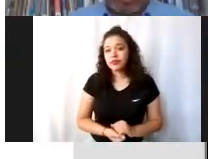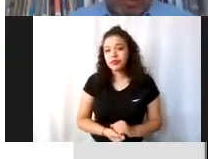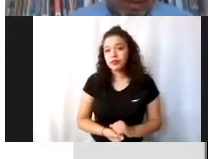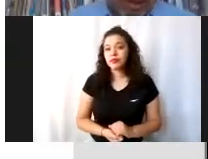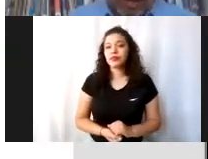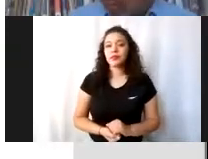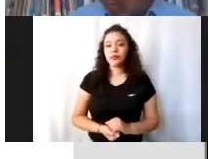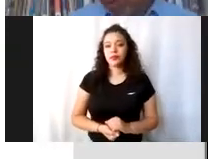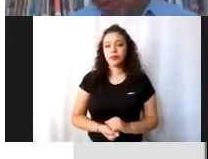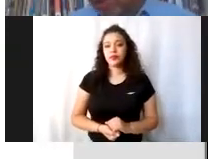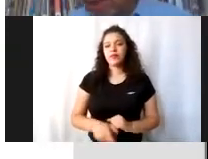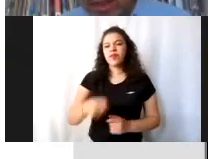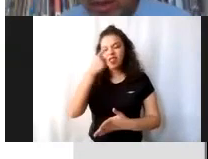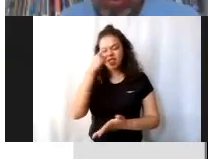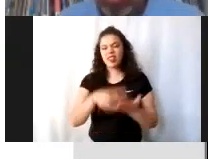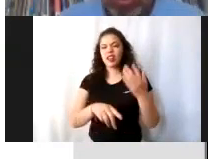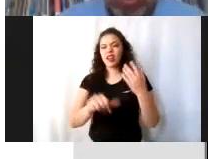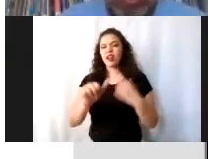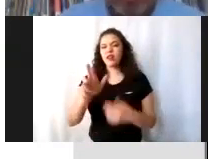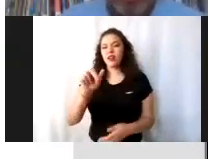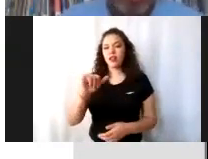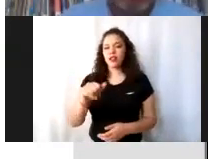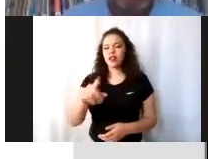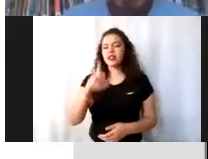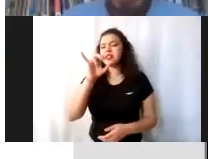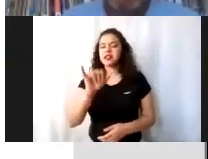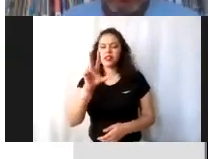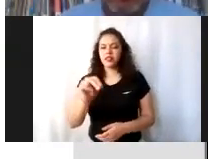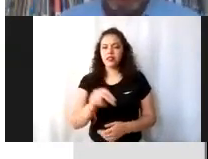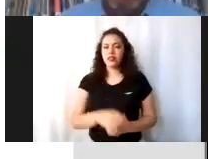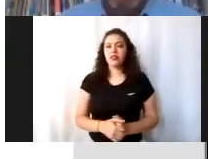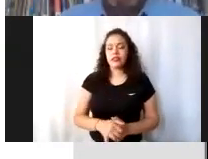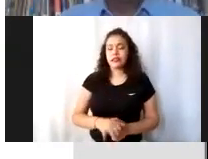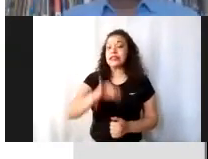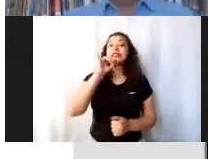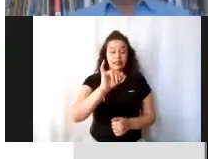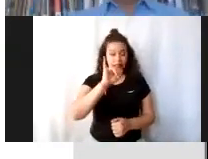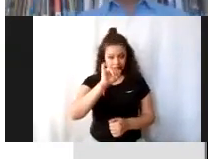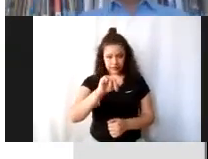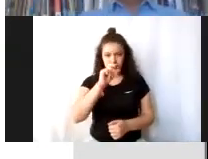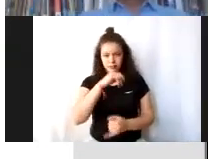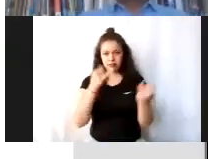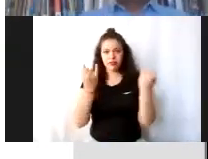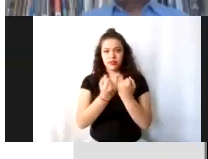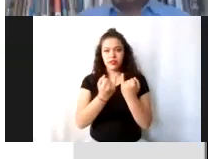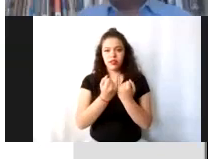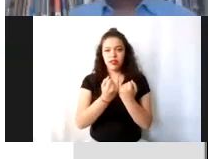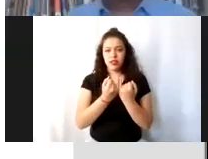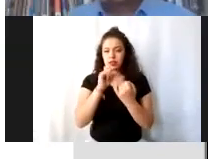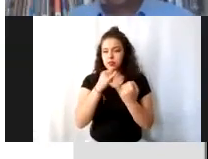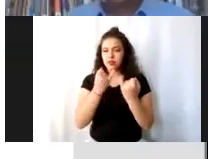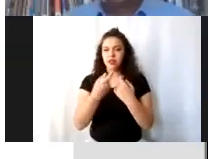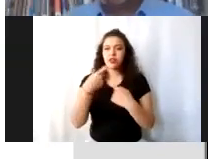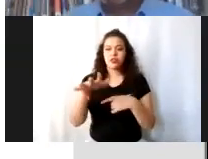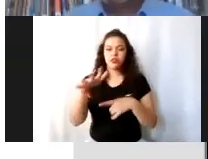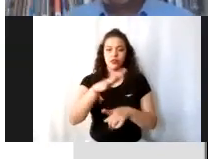¿Qué te parece, Aurelia? ¿Me puedes decir sí o no? No, no te preocupes. Sí, también, justo por las condiciones en las que se